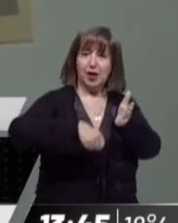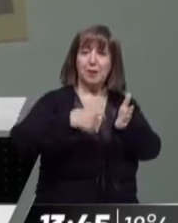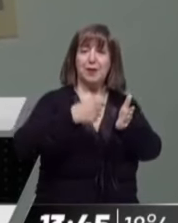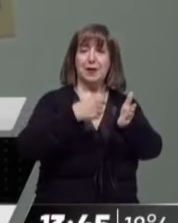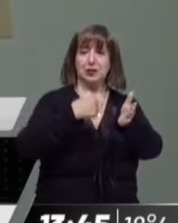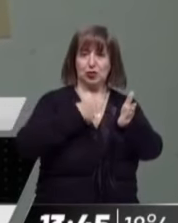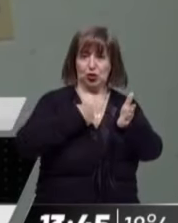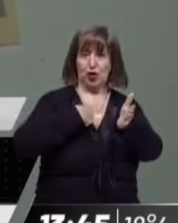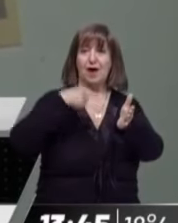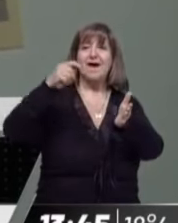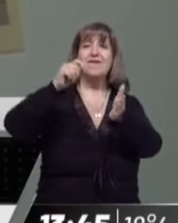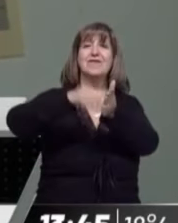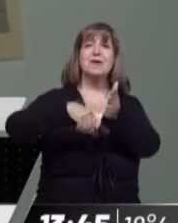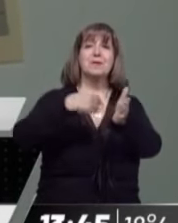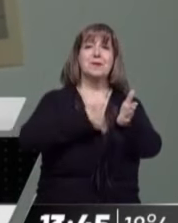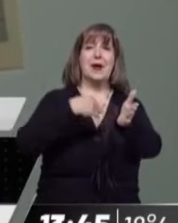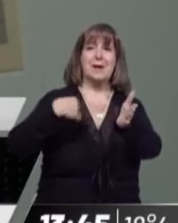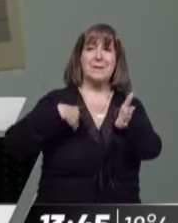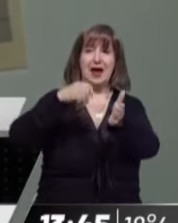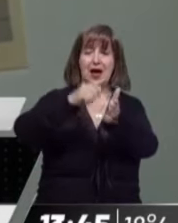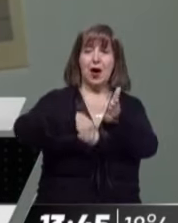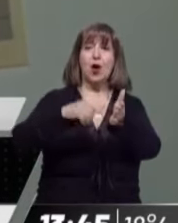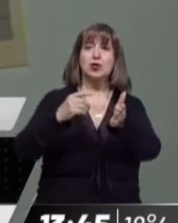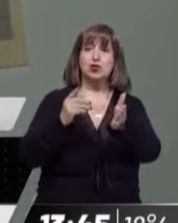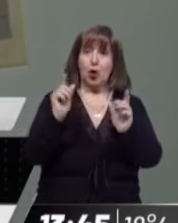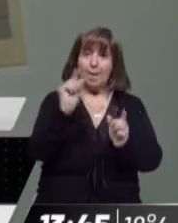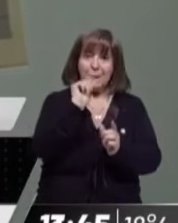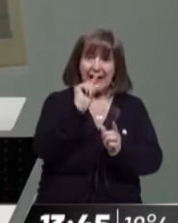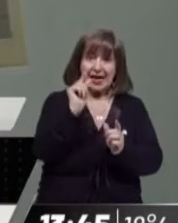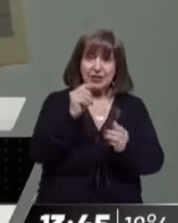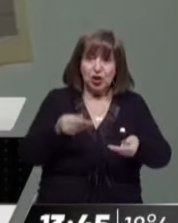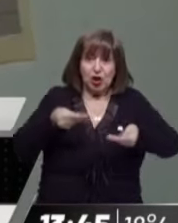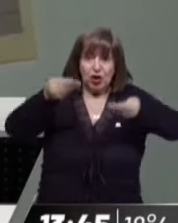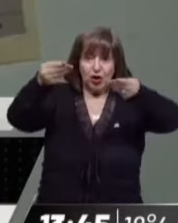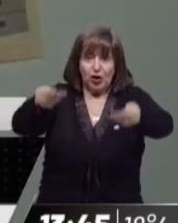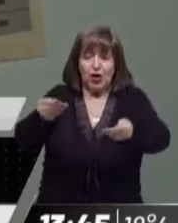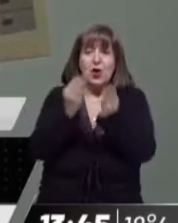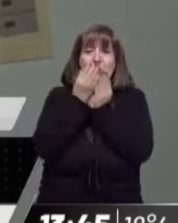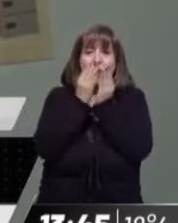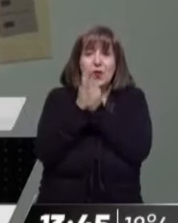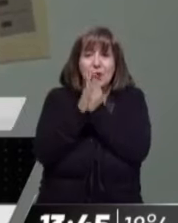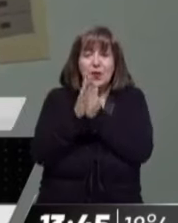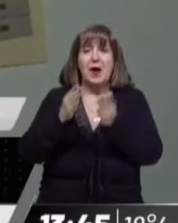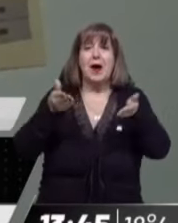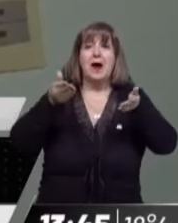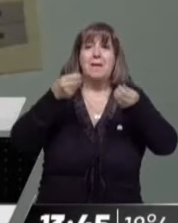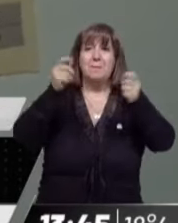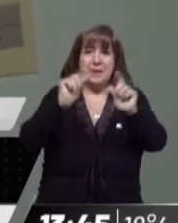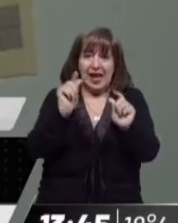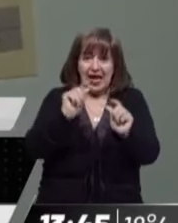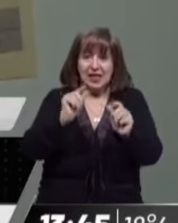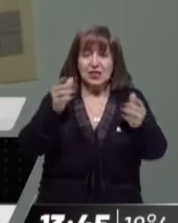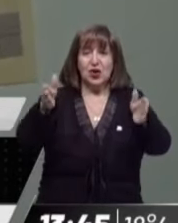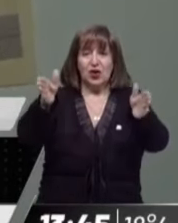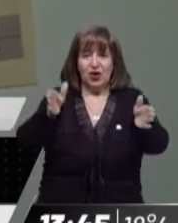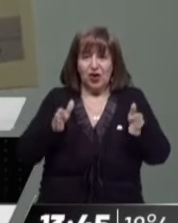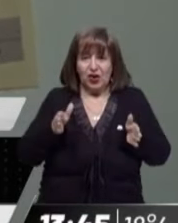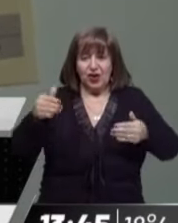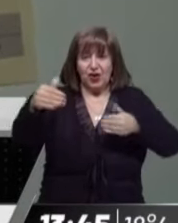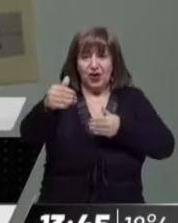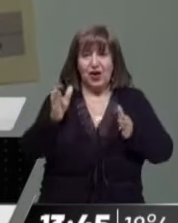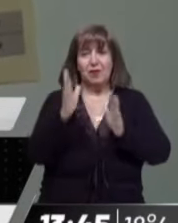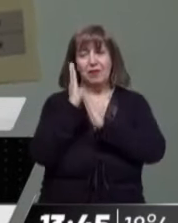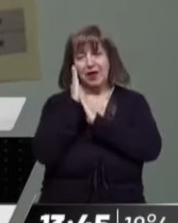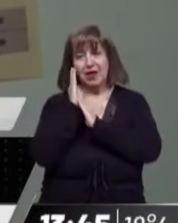fuimos a la penitenciaría ver si se podía ejercer un grabado hacer alguna posibilidad de que la reconoci ya por el tipo de diseño la reconocemos